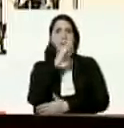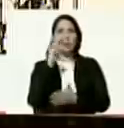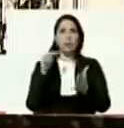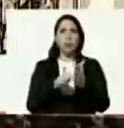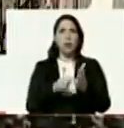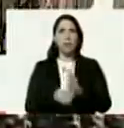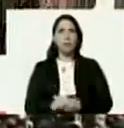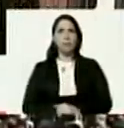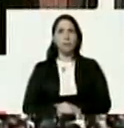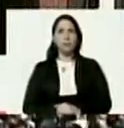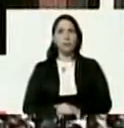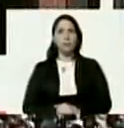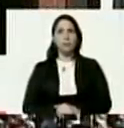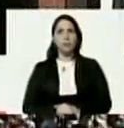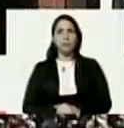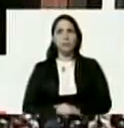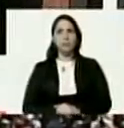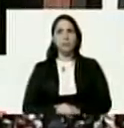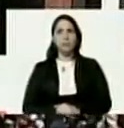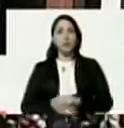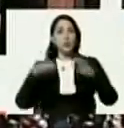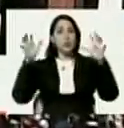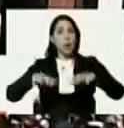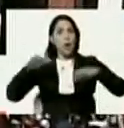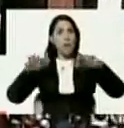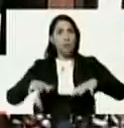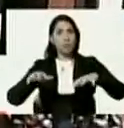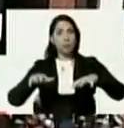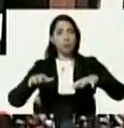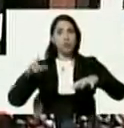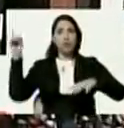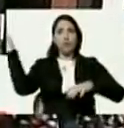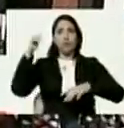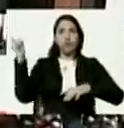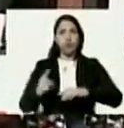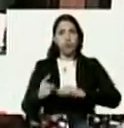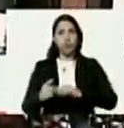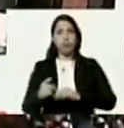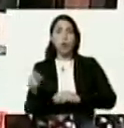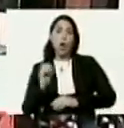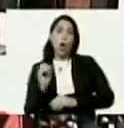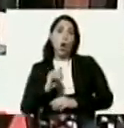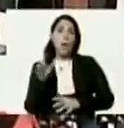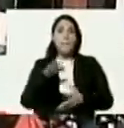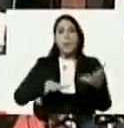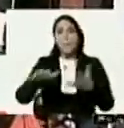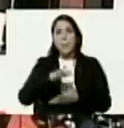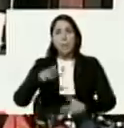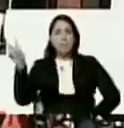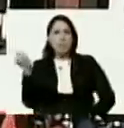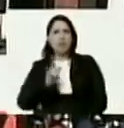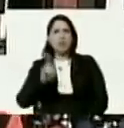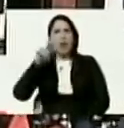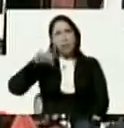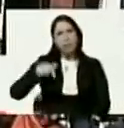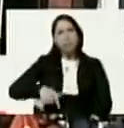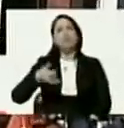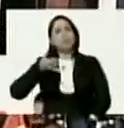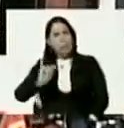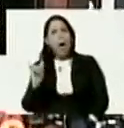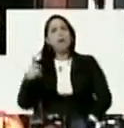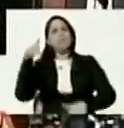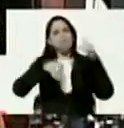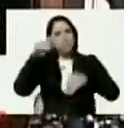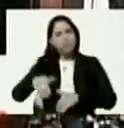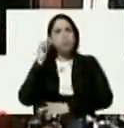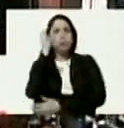Nacional. Y llueva, truene o relampaguee, en Venezuela habrá elecciones